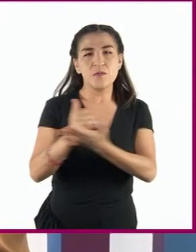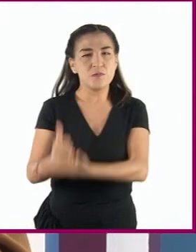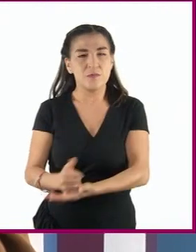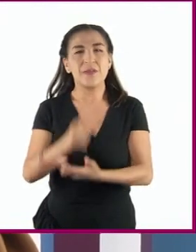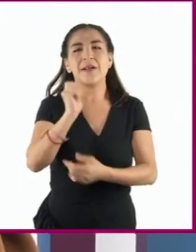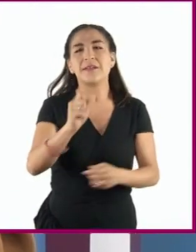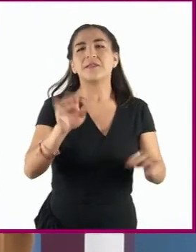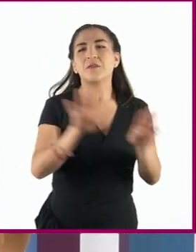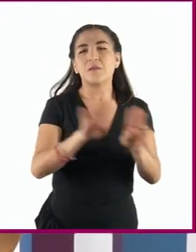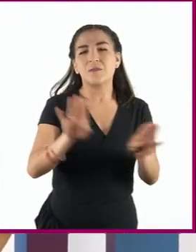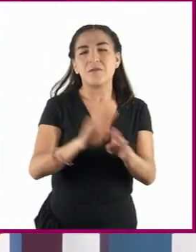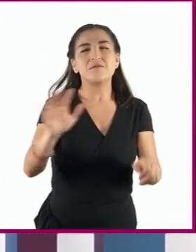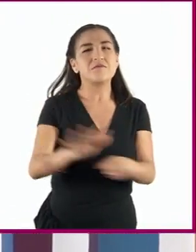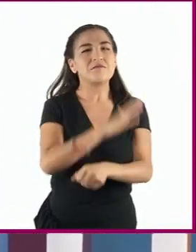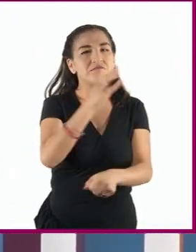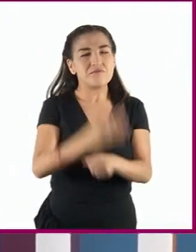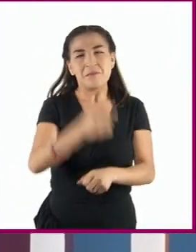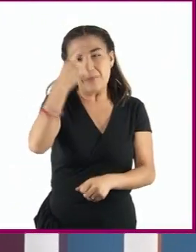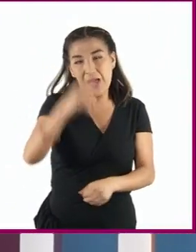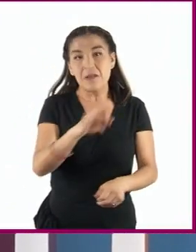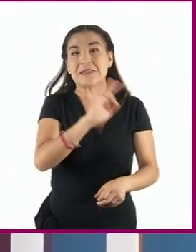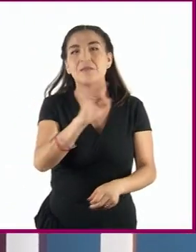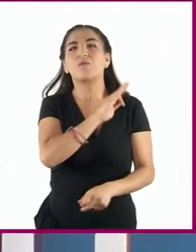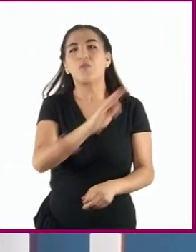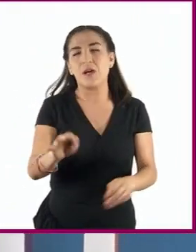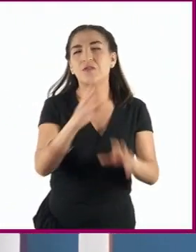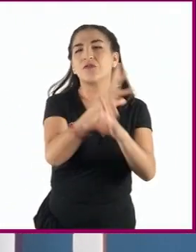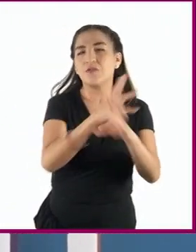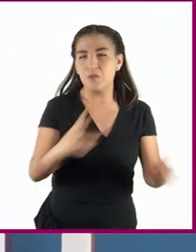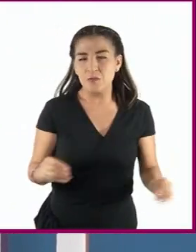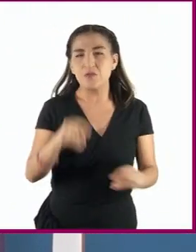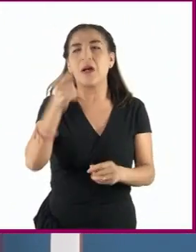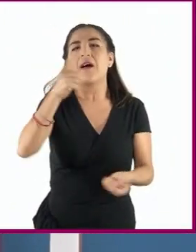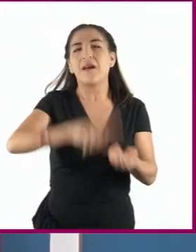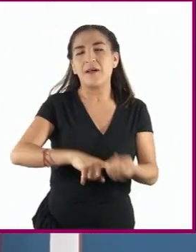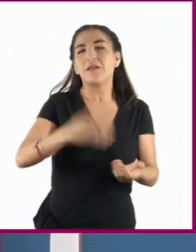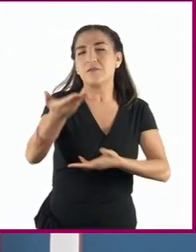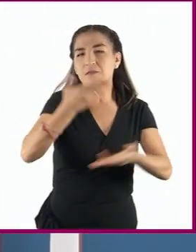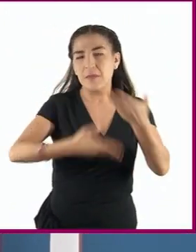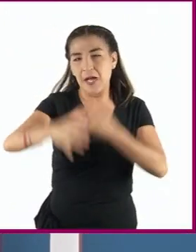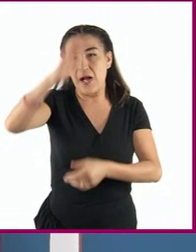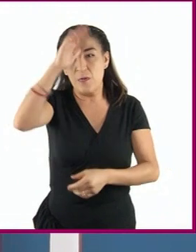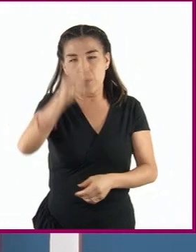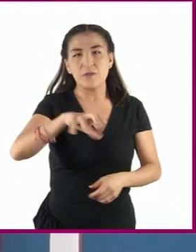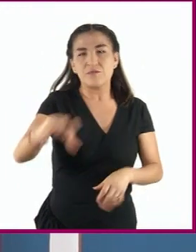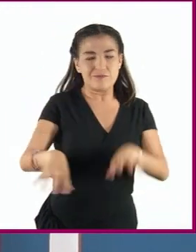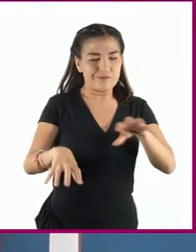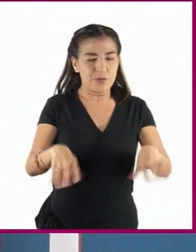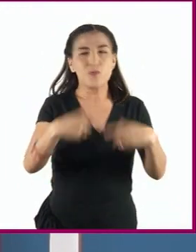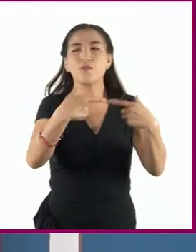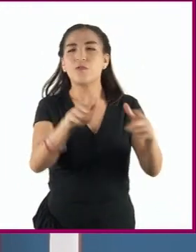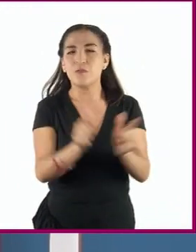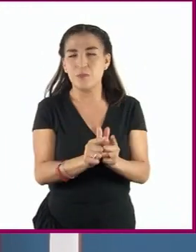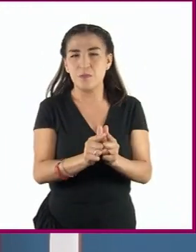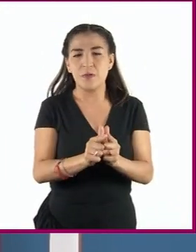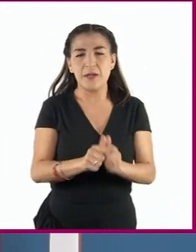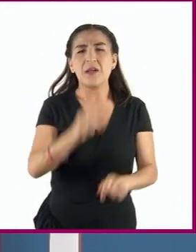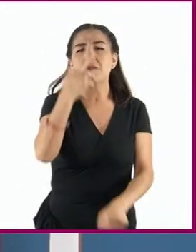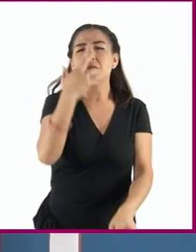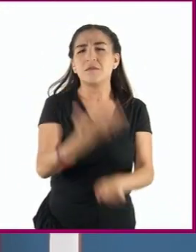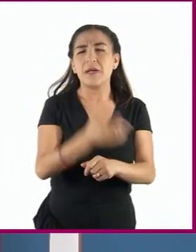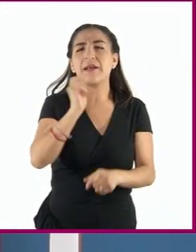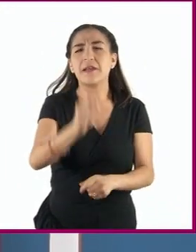imparcial, ayudar a llegar a una posible solución a partir de acuerdos entre las partes involucradas. El papel